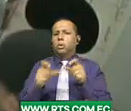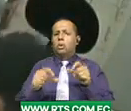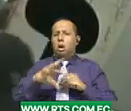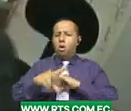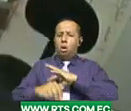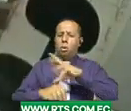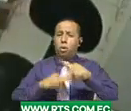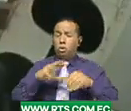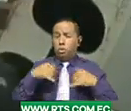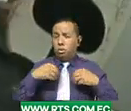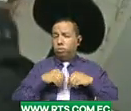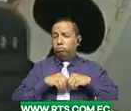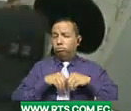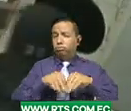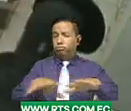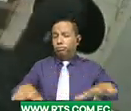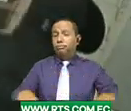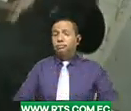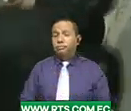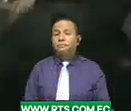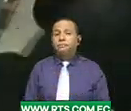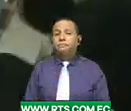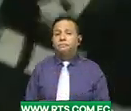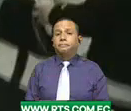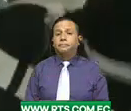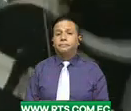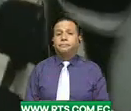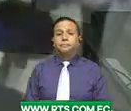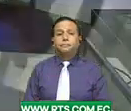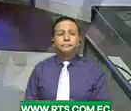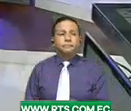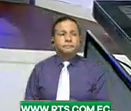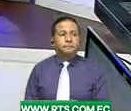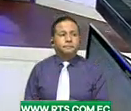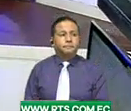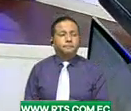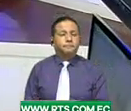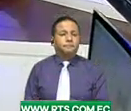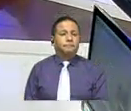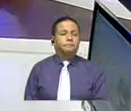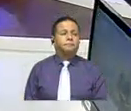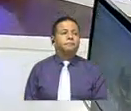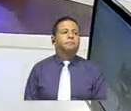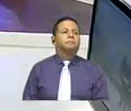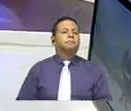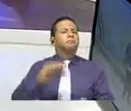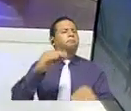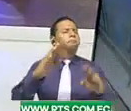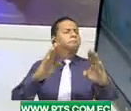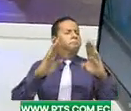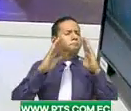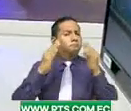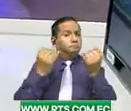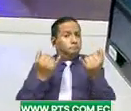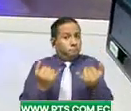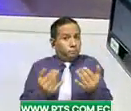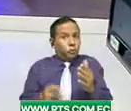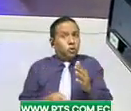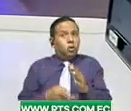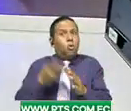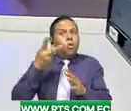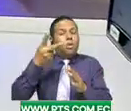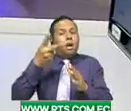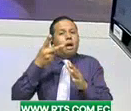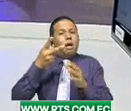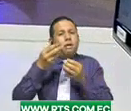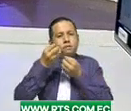En Quito informó Iván Casamen. Y mucha atención hoy en la segunda entrega sobre lo